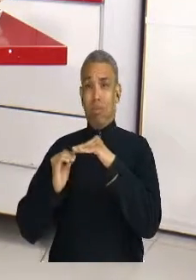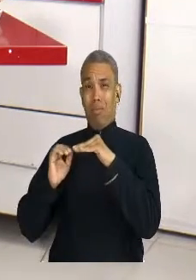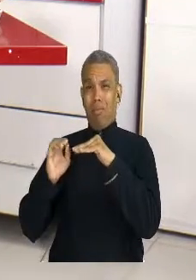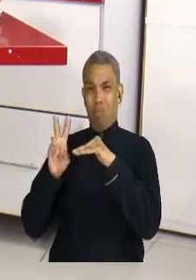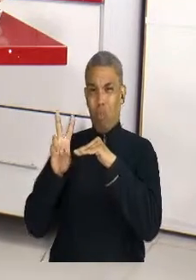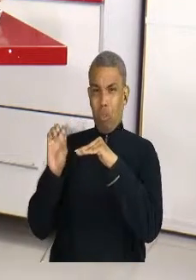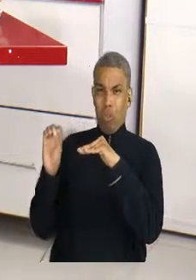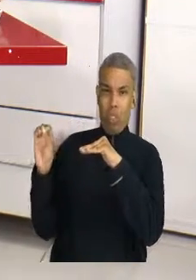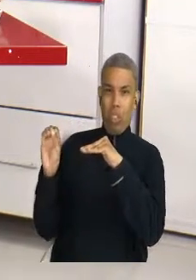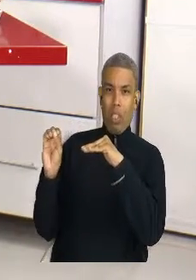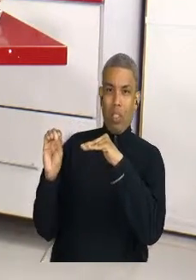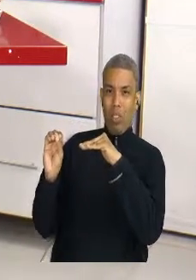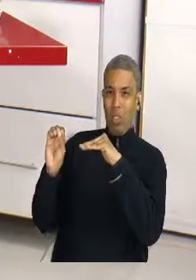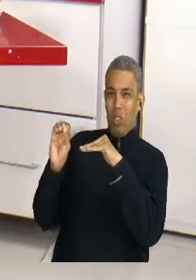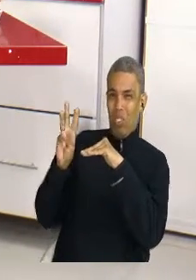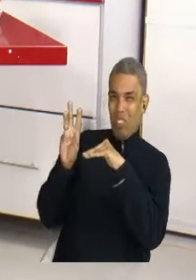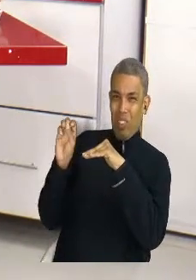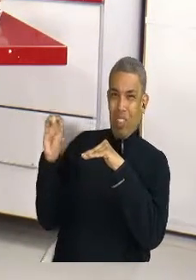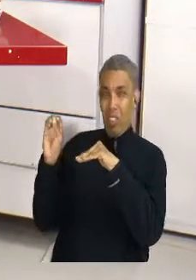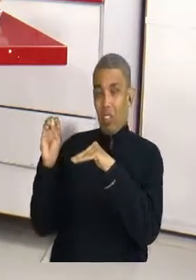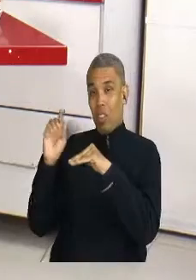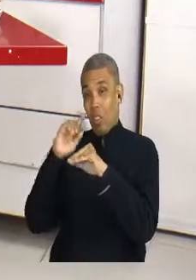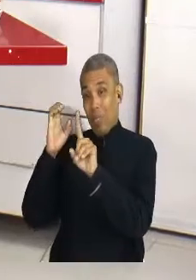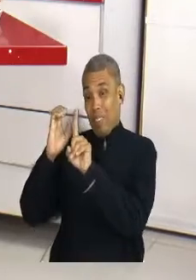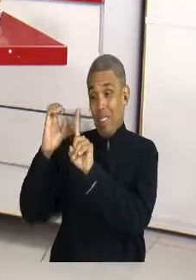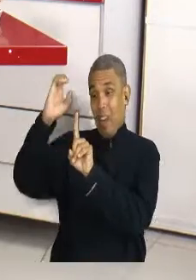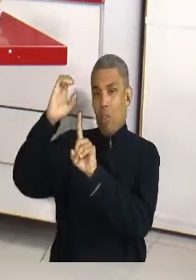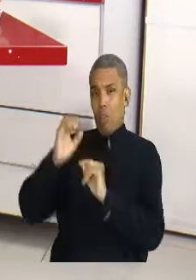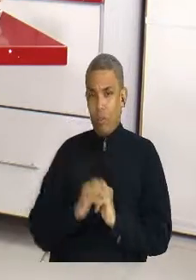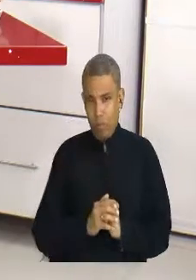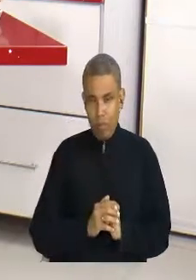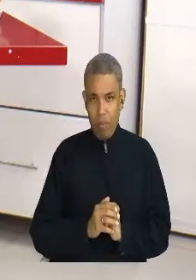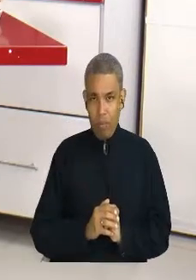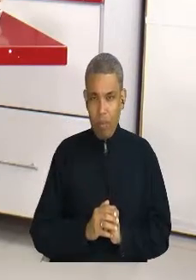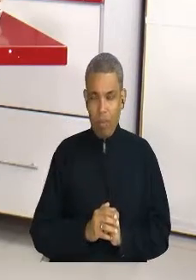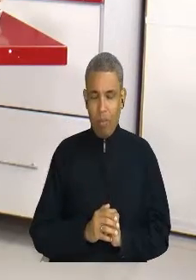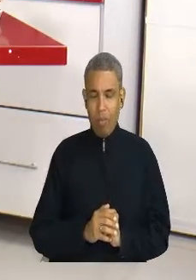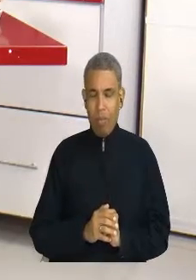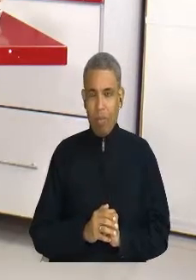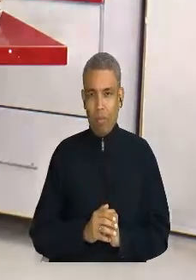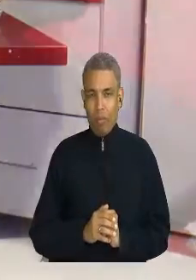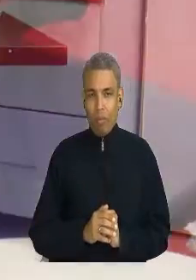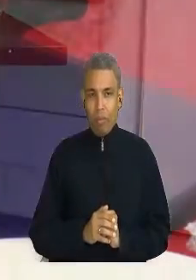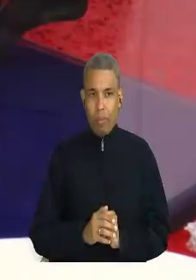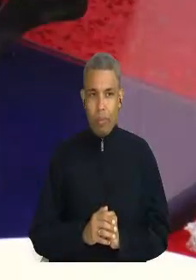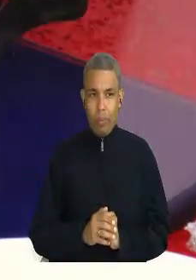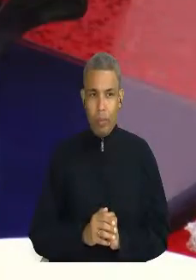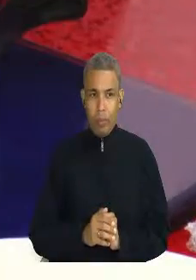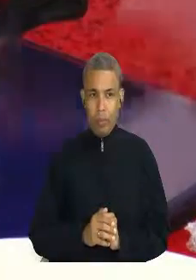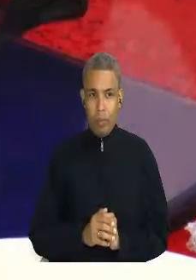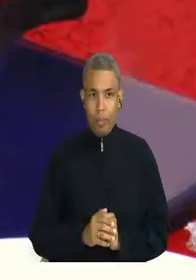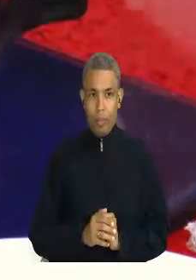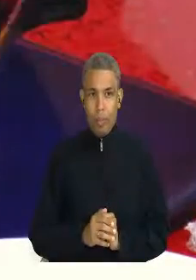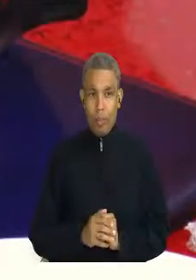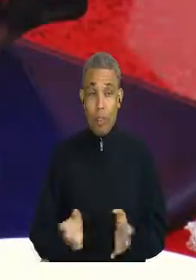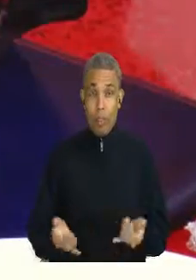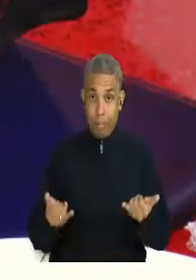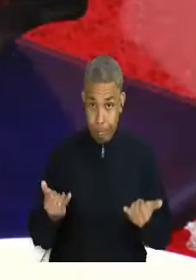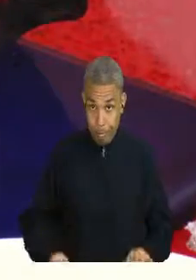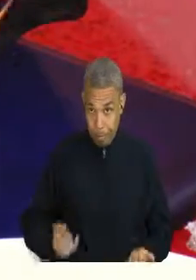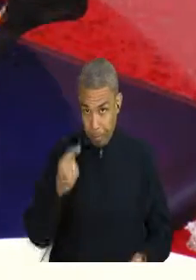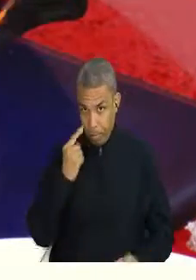con sal que preparamos en un sartén diferente, colocamos langostinos neutros. Neutros, así, sí. Tal cual como vienen del mercado. Entonces, ahí, como